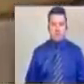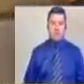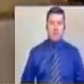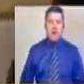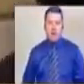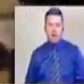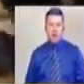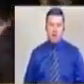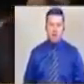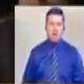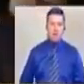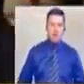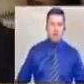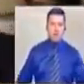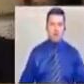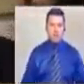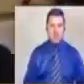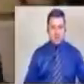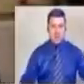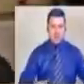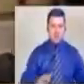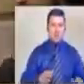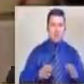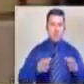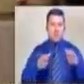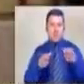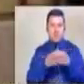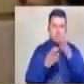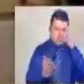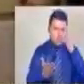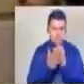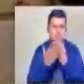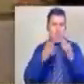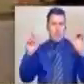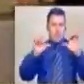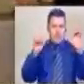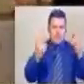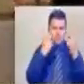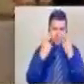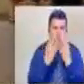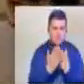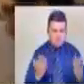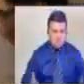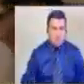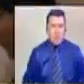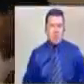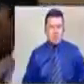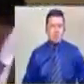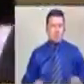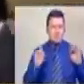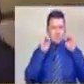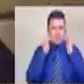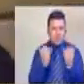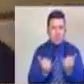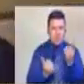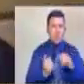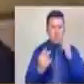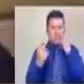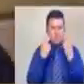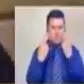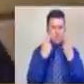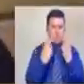del gobierno y a la opinión pública que a través de la televisión nos está escuchando también. Bien,